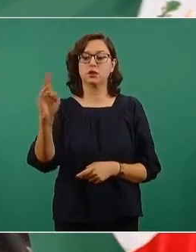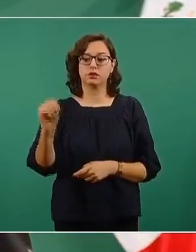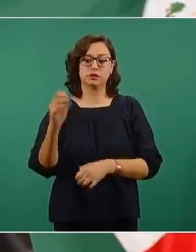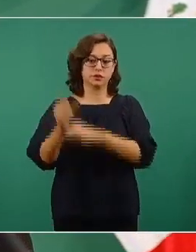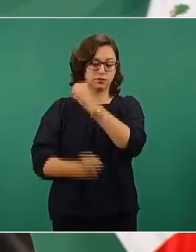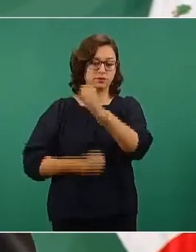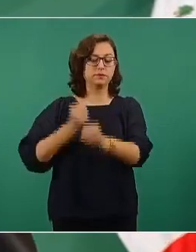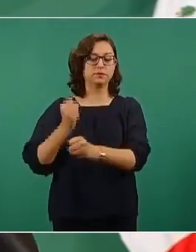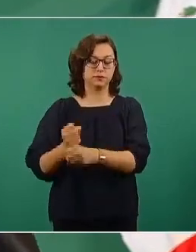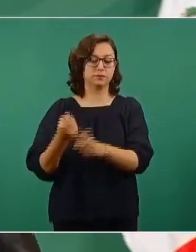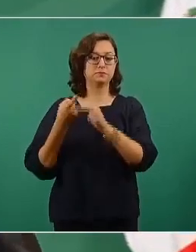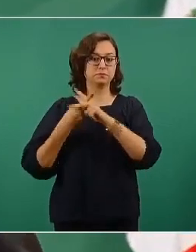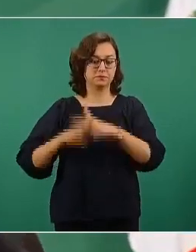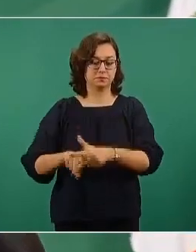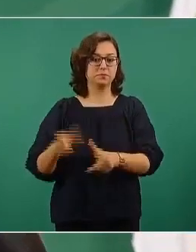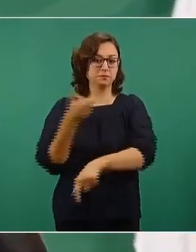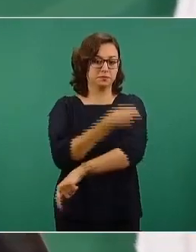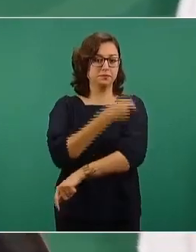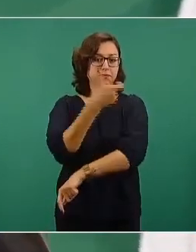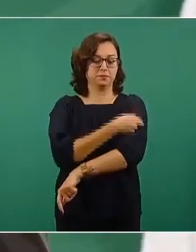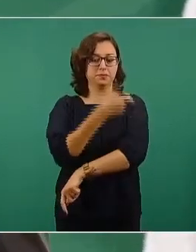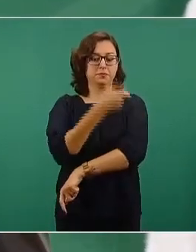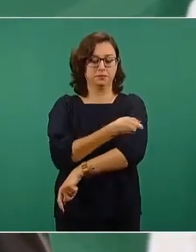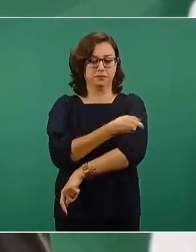59 años.